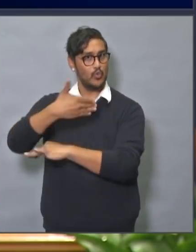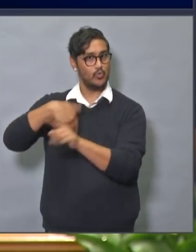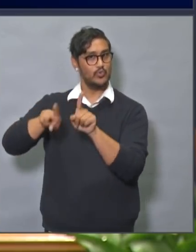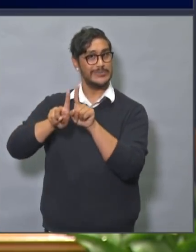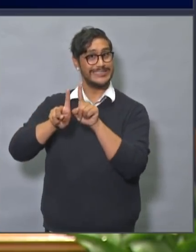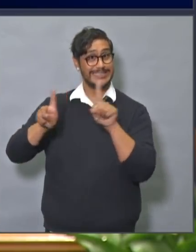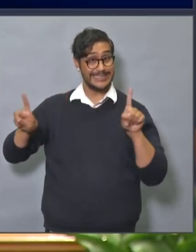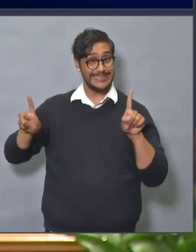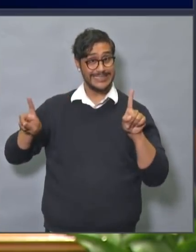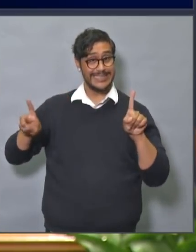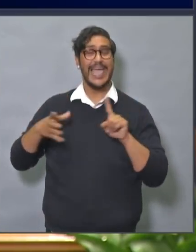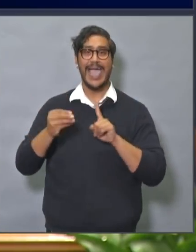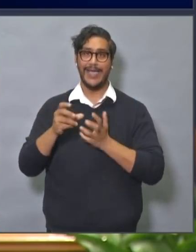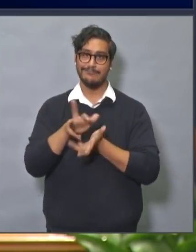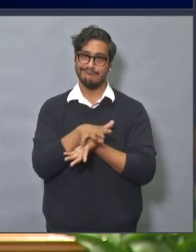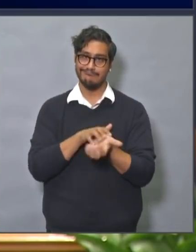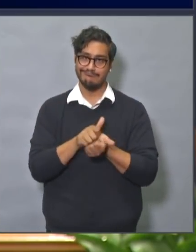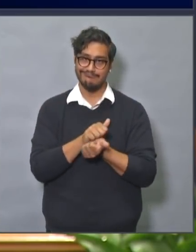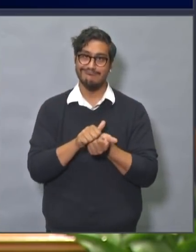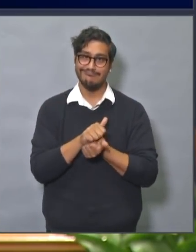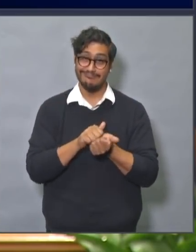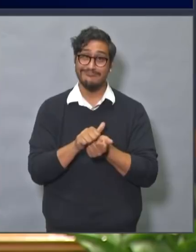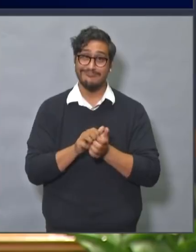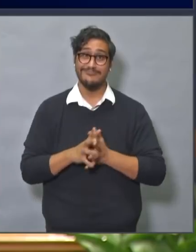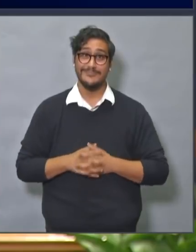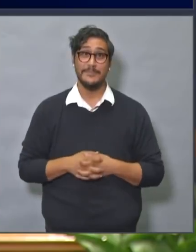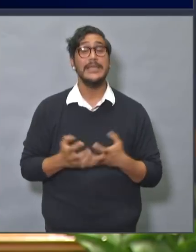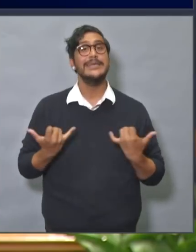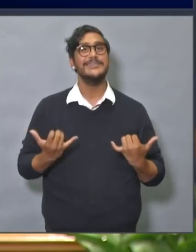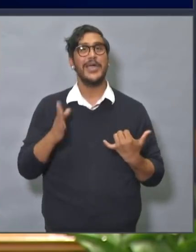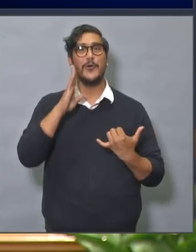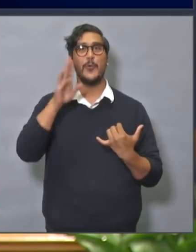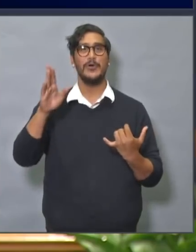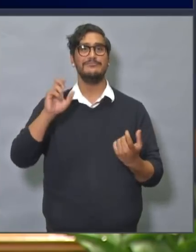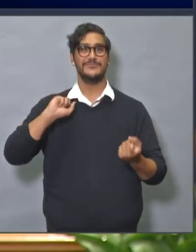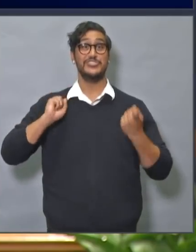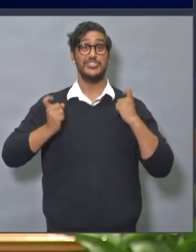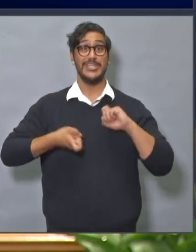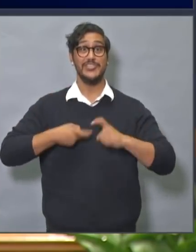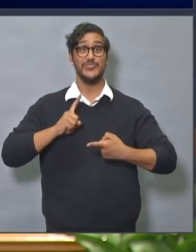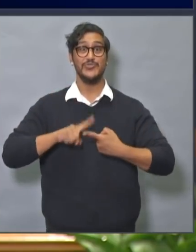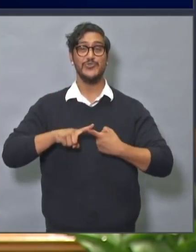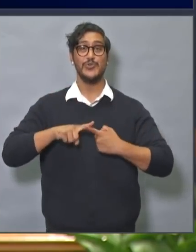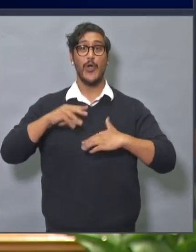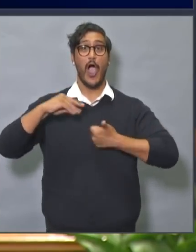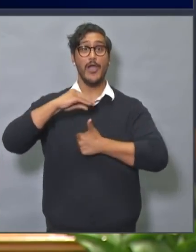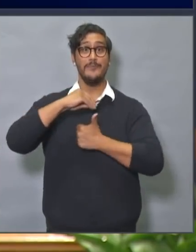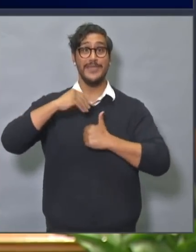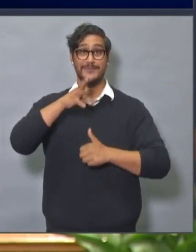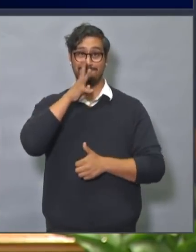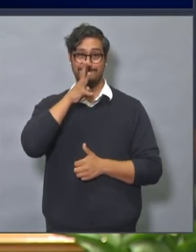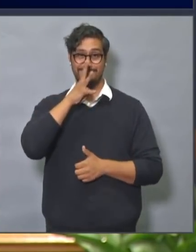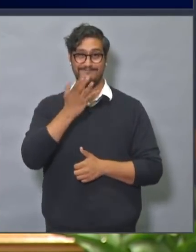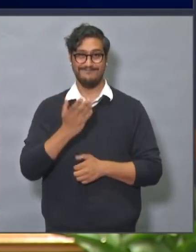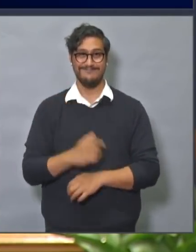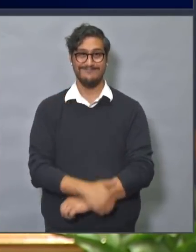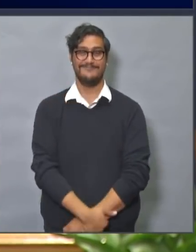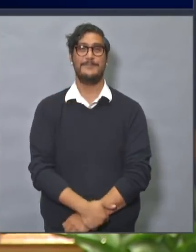físico y la higiene de las manos. Okay, so now we'll go ahead and move on to remarks in Armenian by Nona